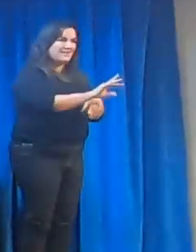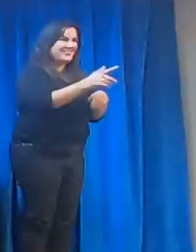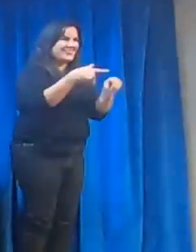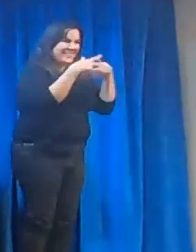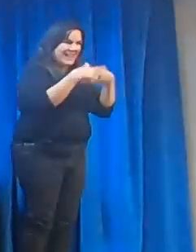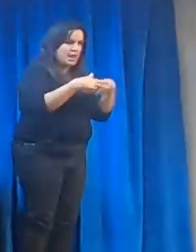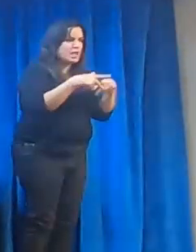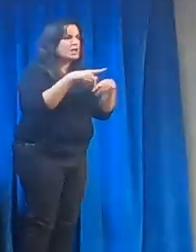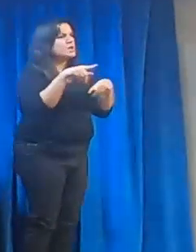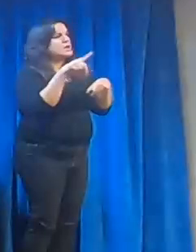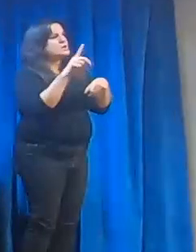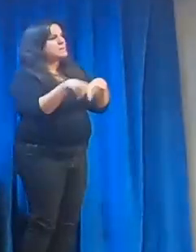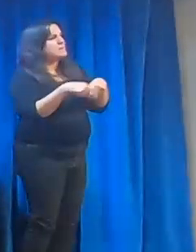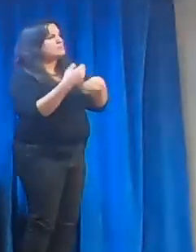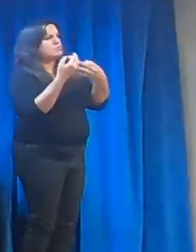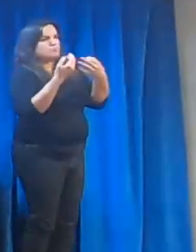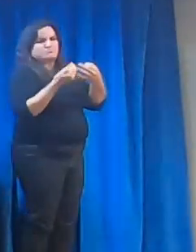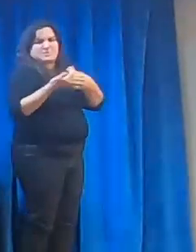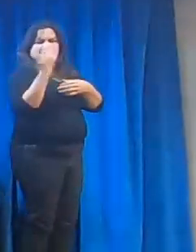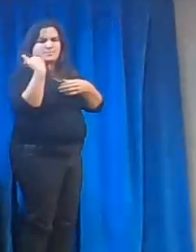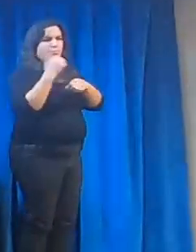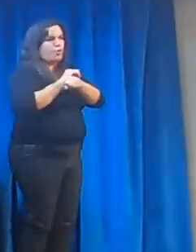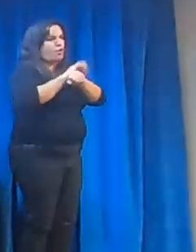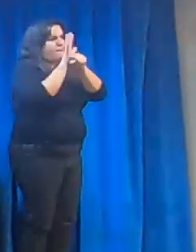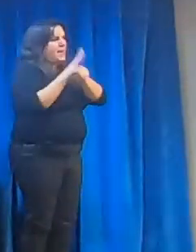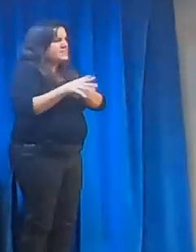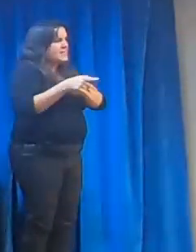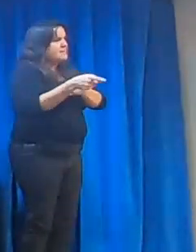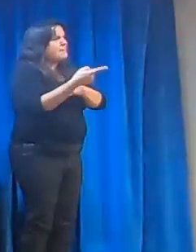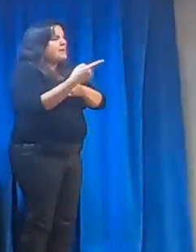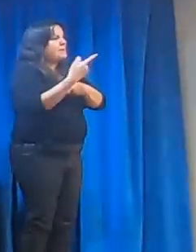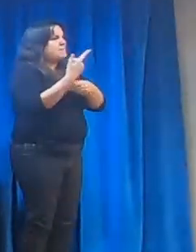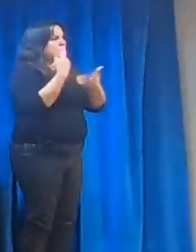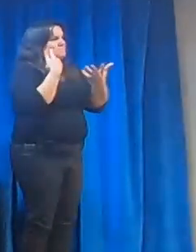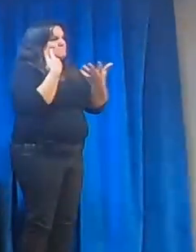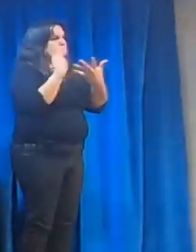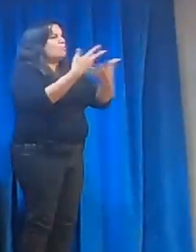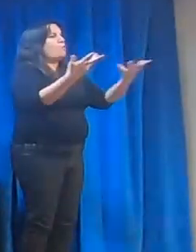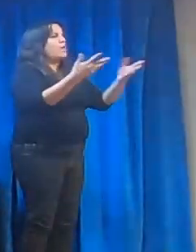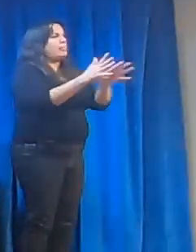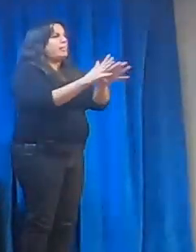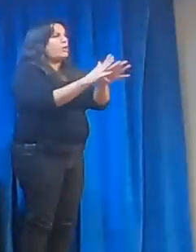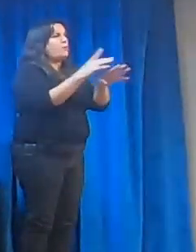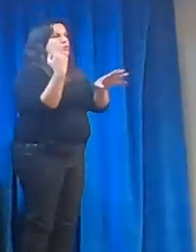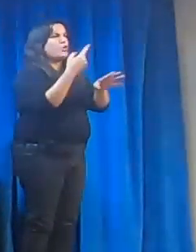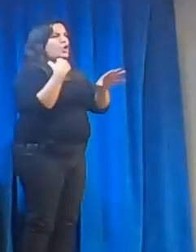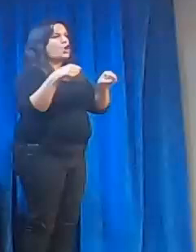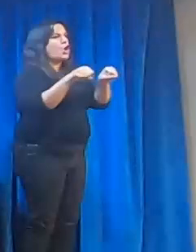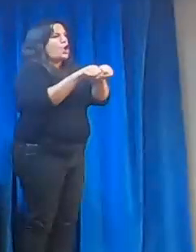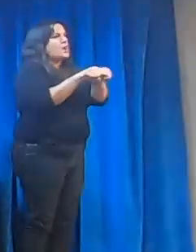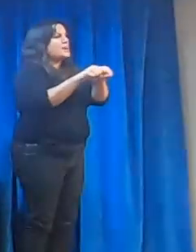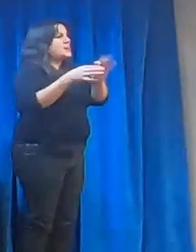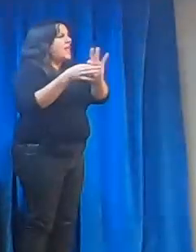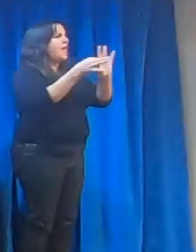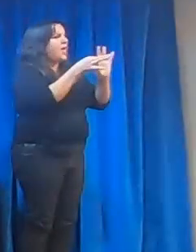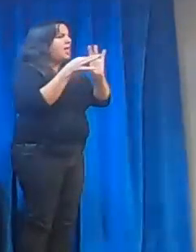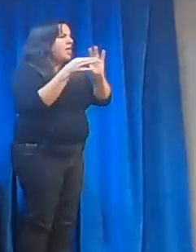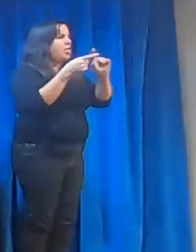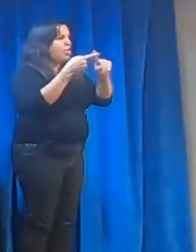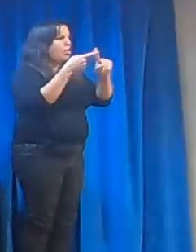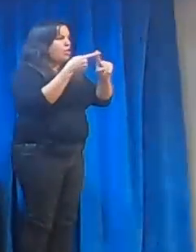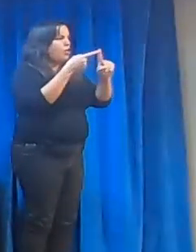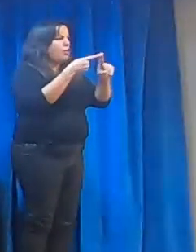de pasar una pandemia donde claramente nos mostró que estamos más conectados que nunca, por muchos otros motivos que no solo son